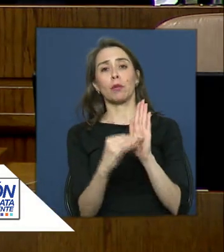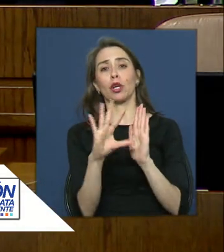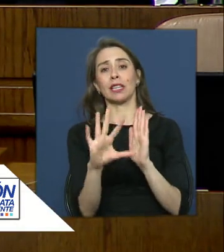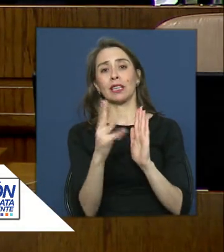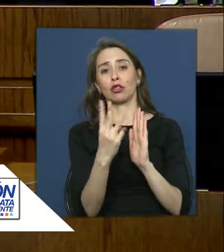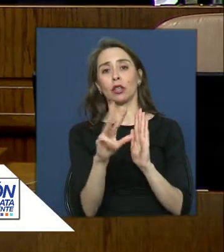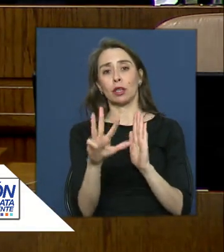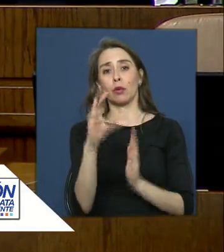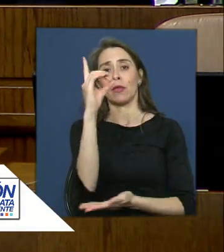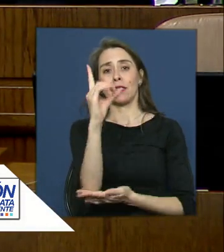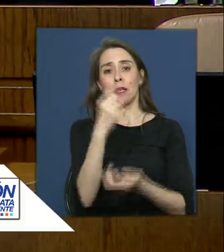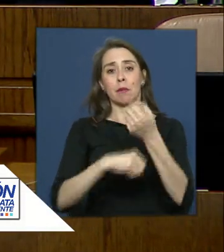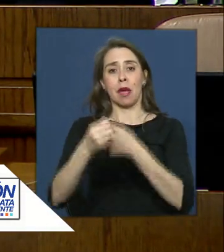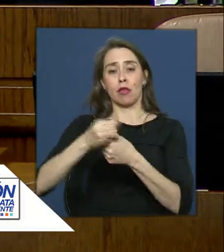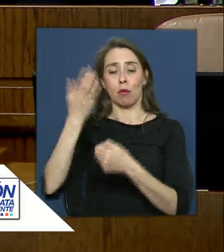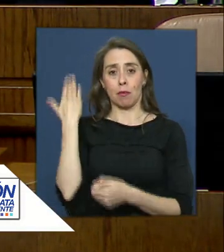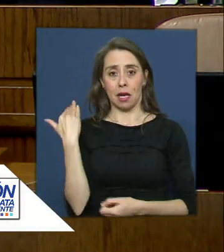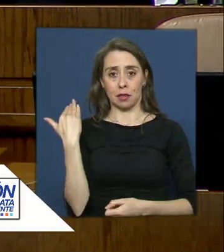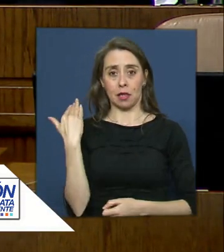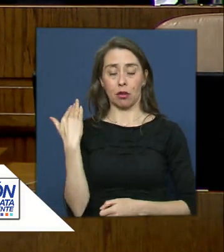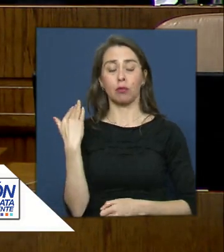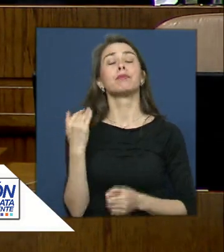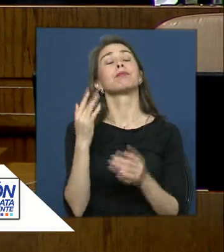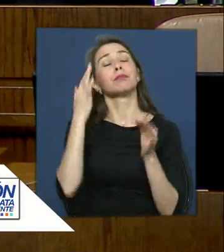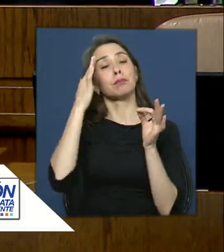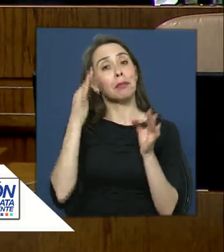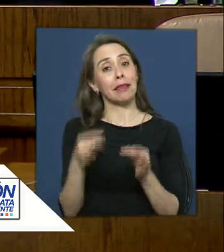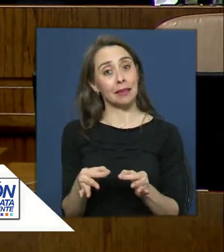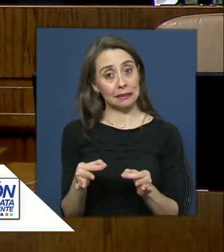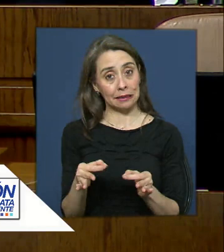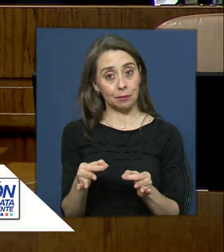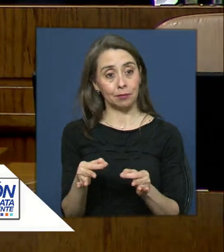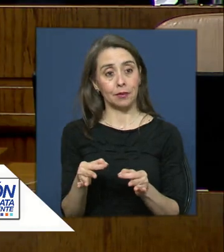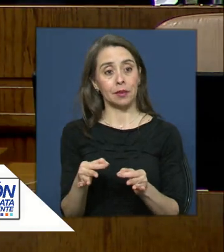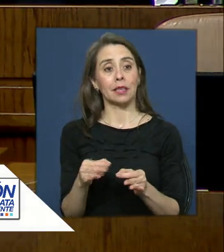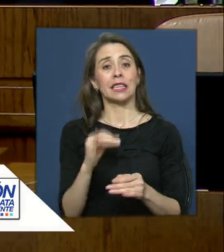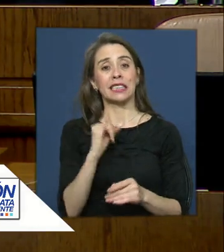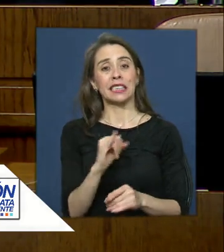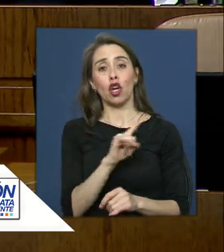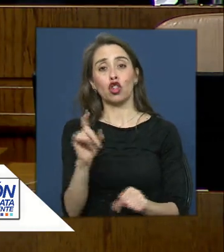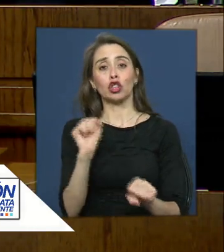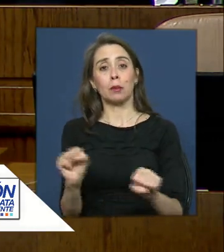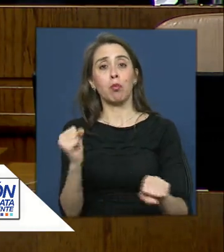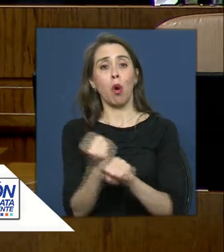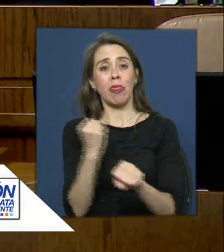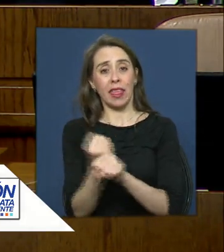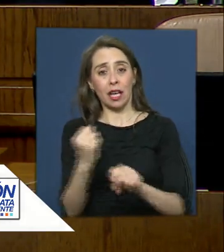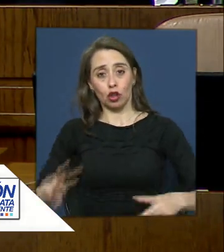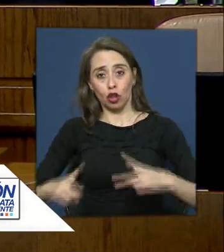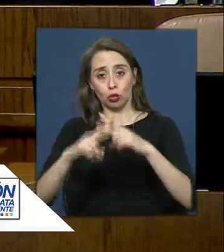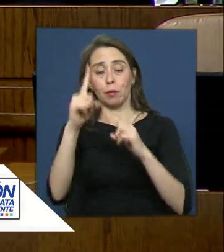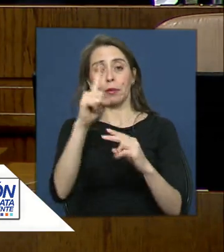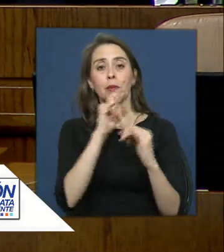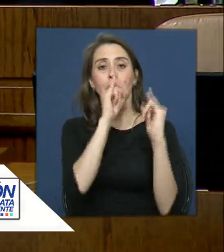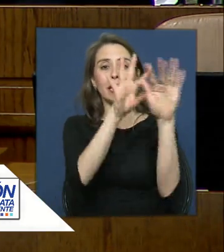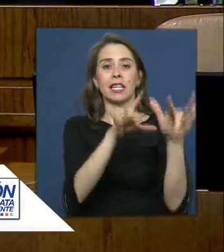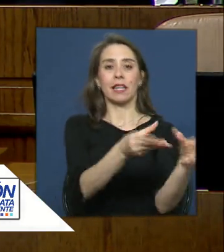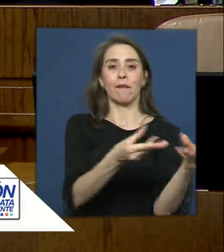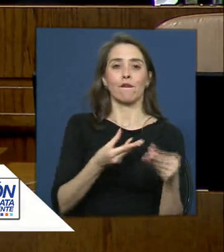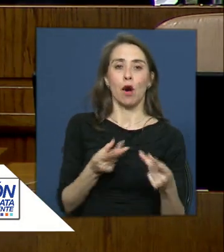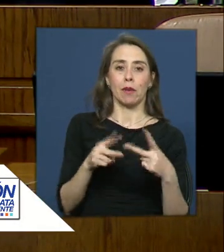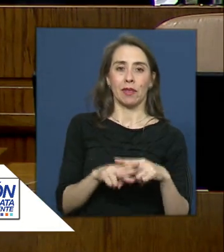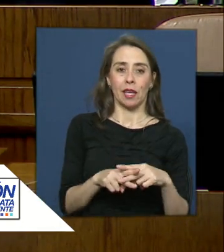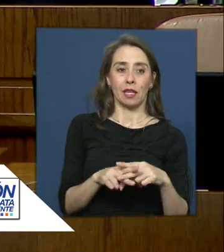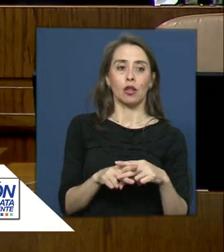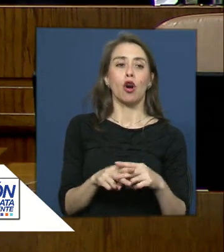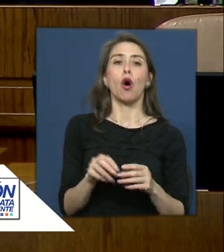del año pasado, señalándole que para determinar la existencia o no de factibilidad se requería del informe técnico de qué nivel